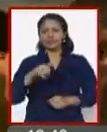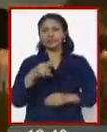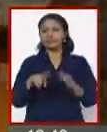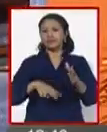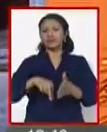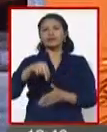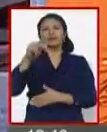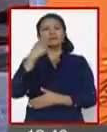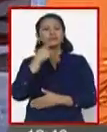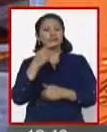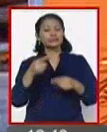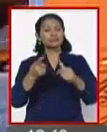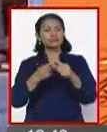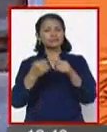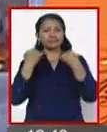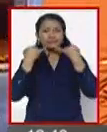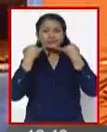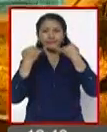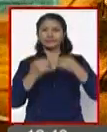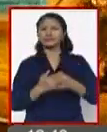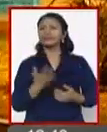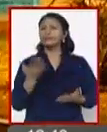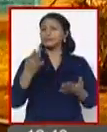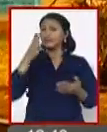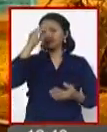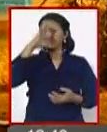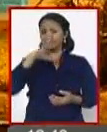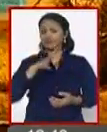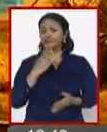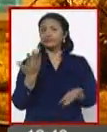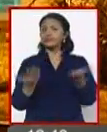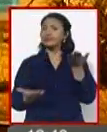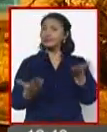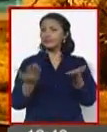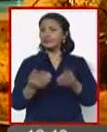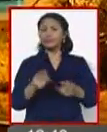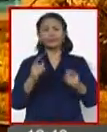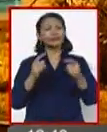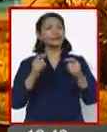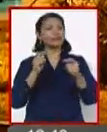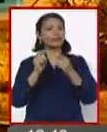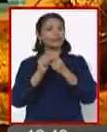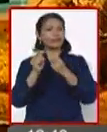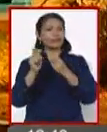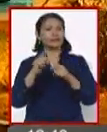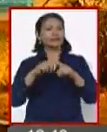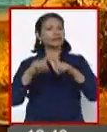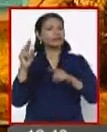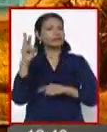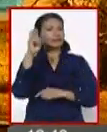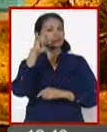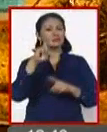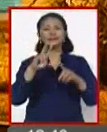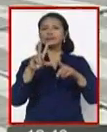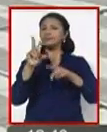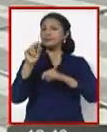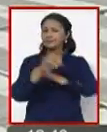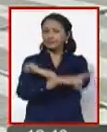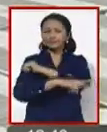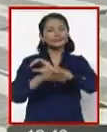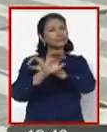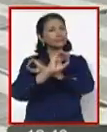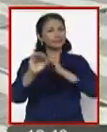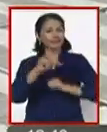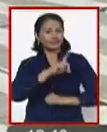del Norte. Según las primeras informaciones, se trataría de un hombre que aparentemente era taxista, pero lo sospechoso es que no le habrían robado